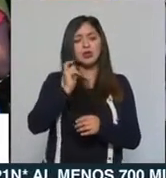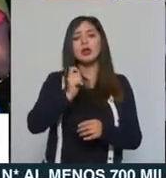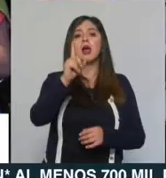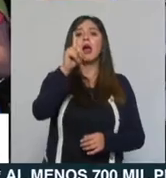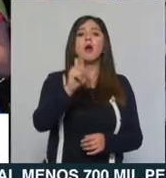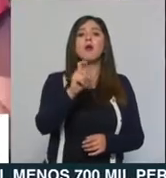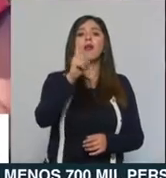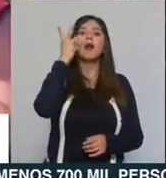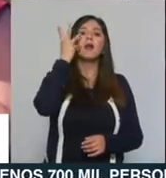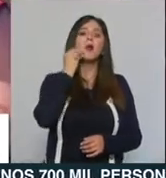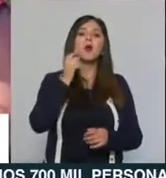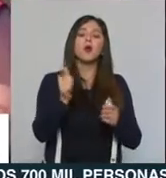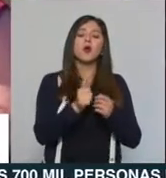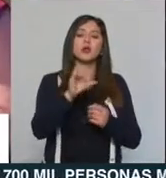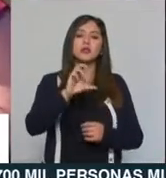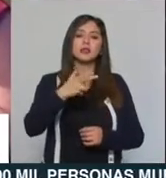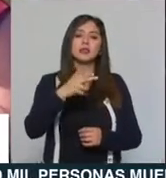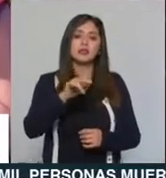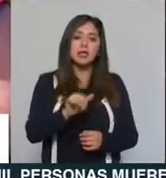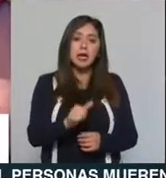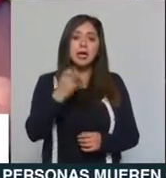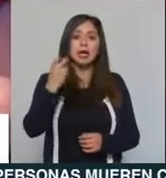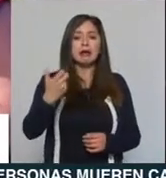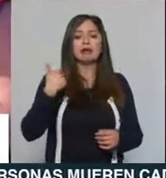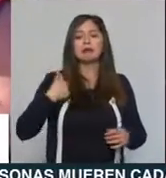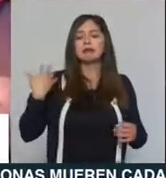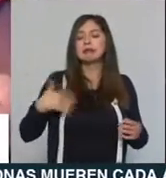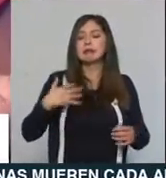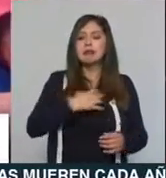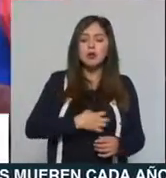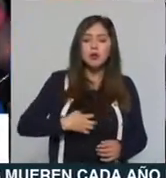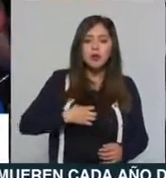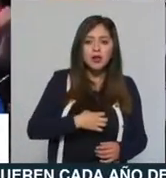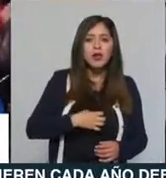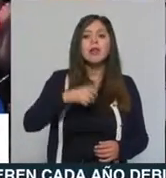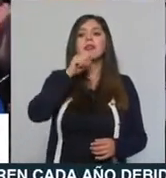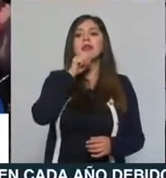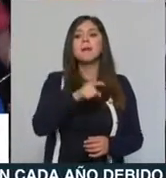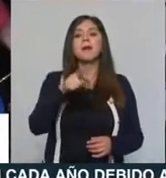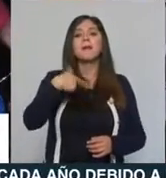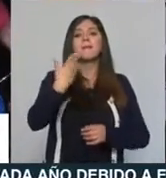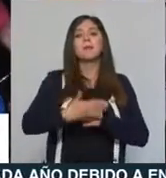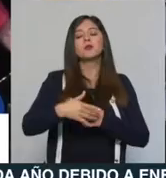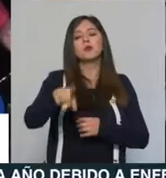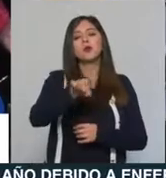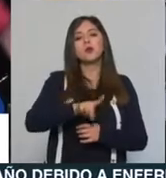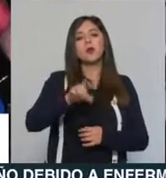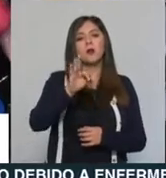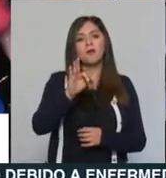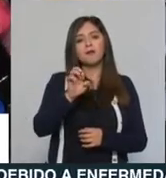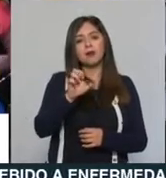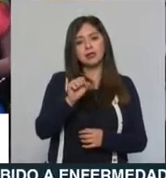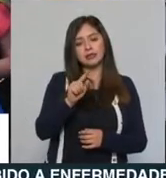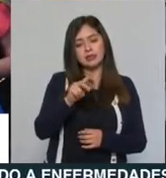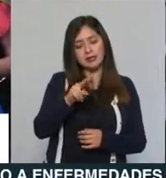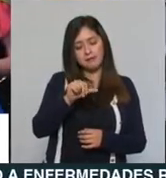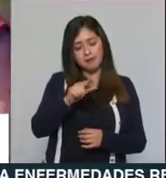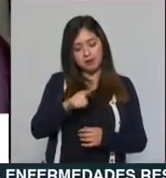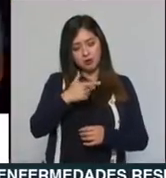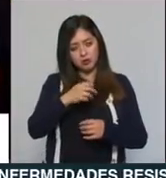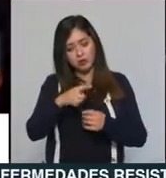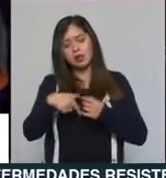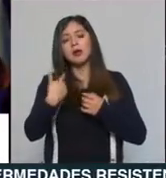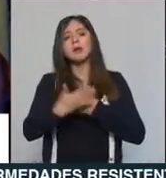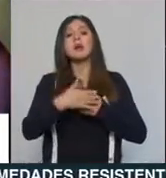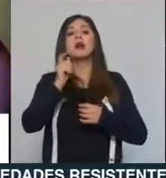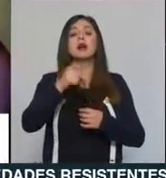Limón con Chía. Sí. Estamos como muy contentos, muy ilusionados con esto. Vamos a estar el próximo domingo en el Festival Momsila. El otro fin de semana vamos a